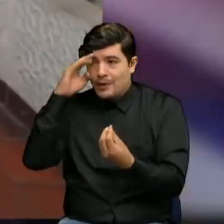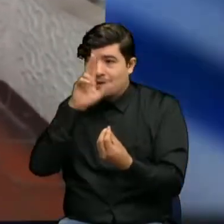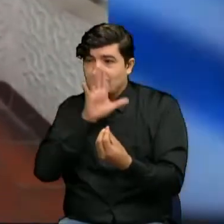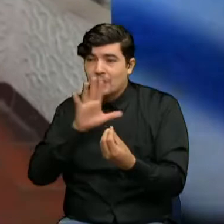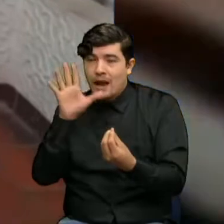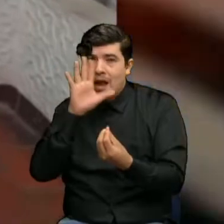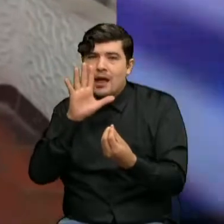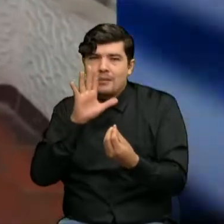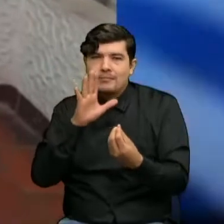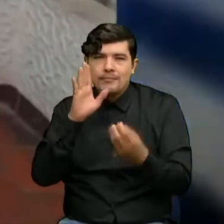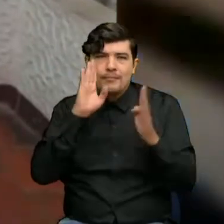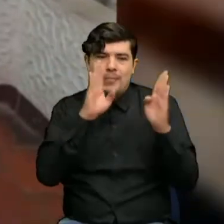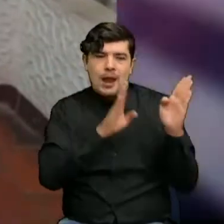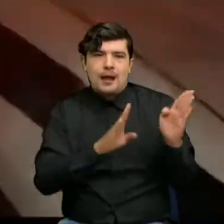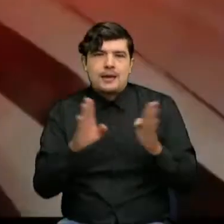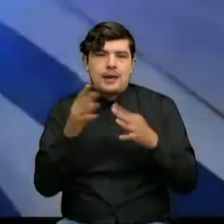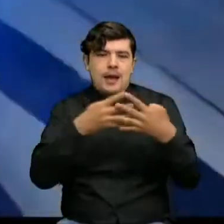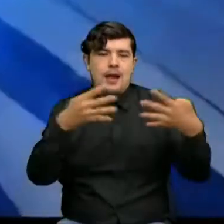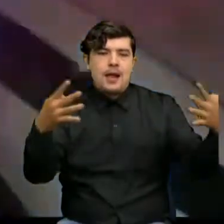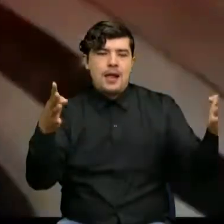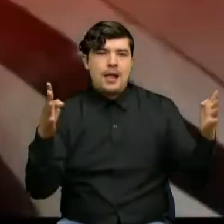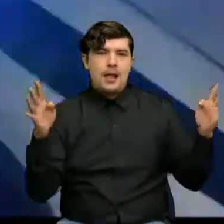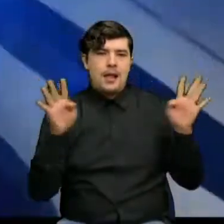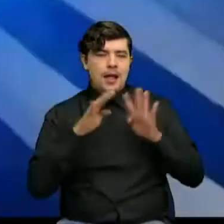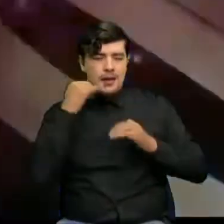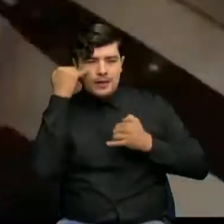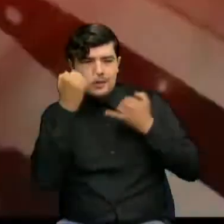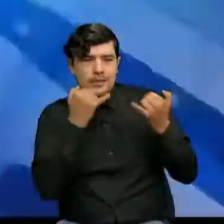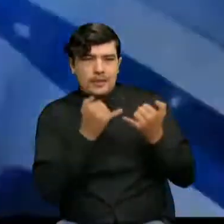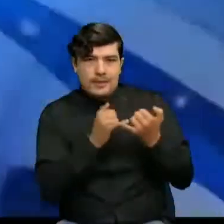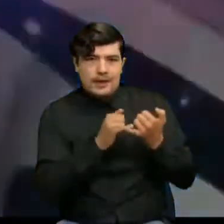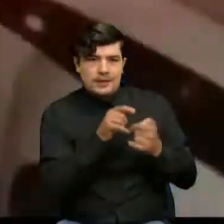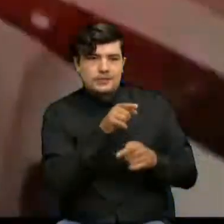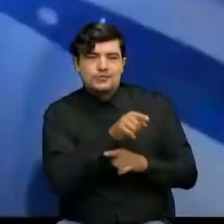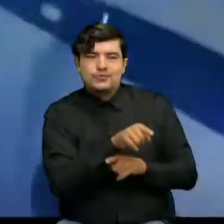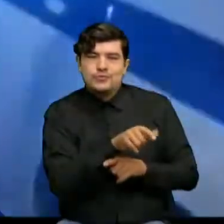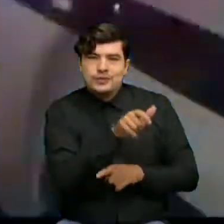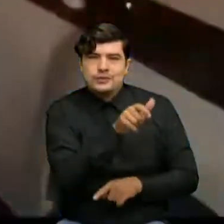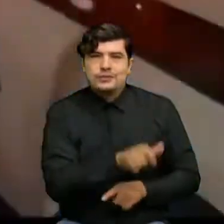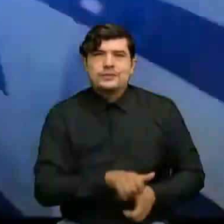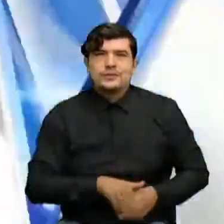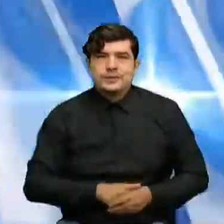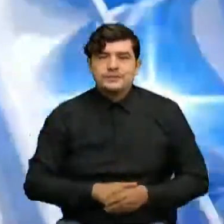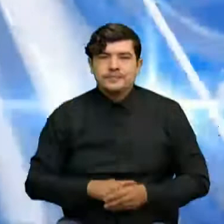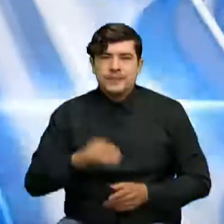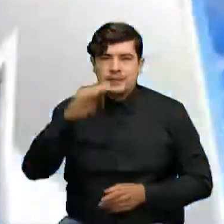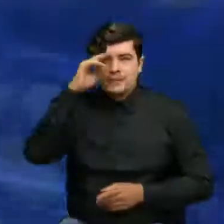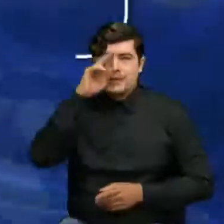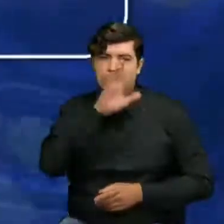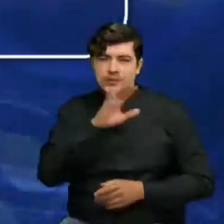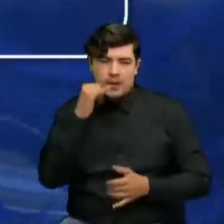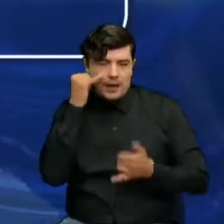acciones pertinentes para dar con la ubicación de este sujeto, a quien en el procedimiento de requisa se le encontró el celular.